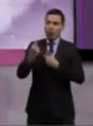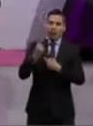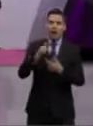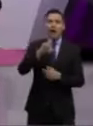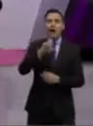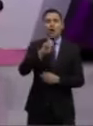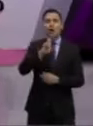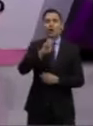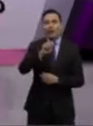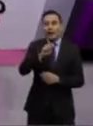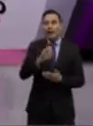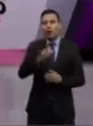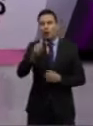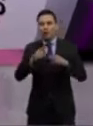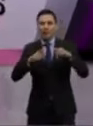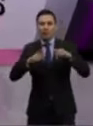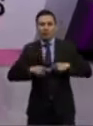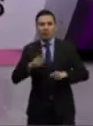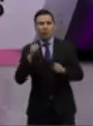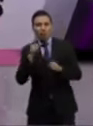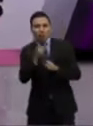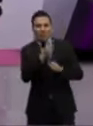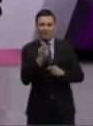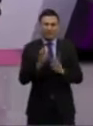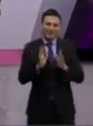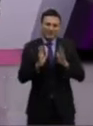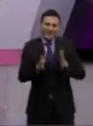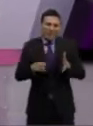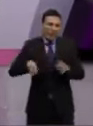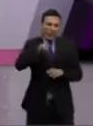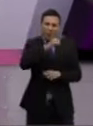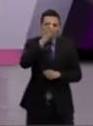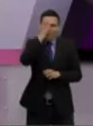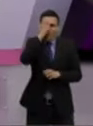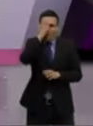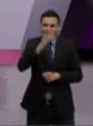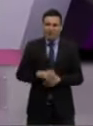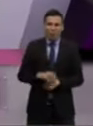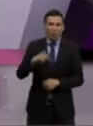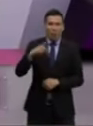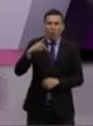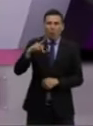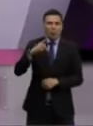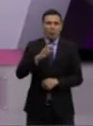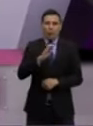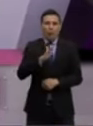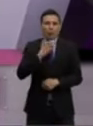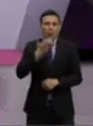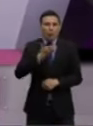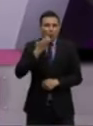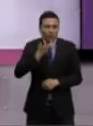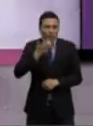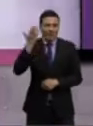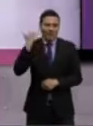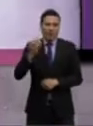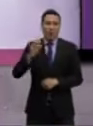Loret, al otro, pues eso ya lo conocemos, es la escuela que ellos tienen en esas universidades, patito. Te voy a pausar,